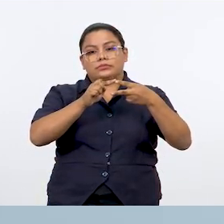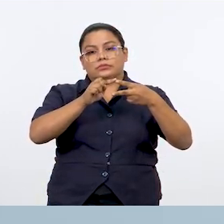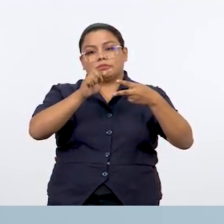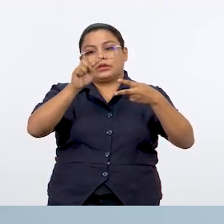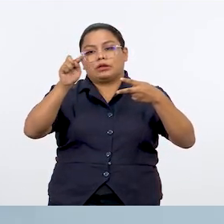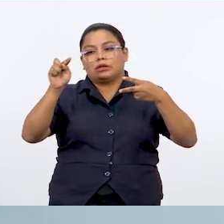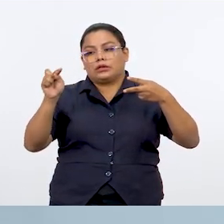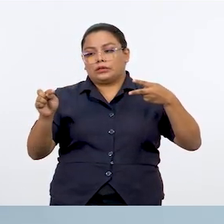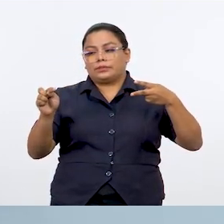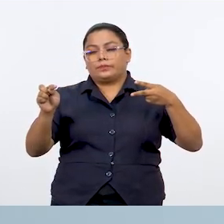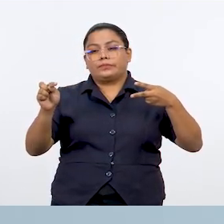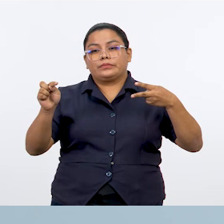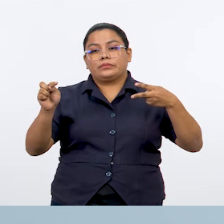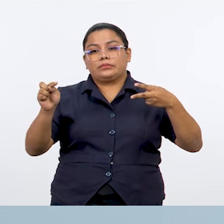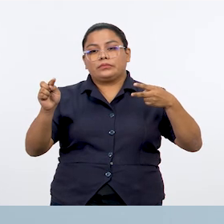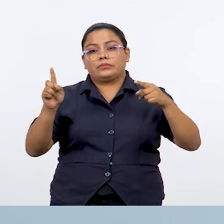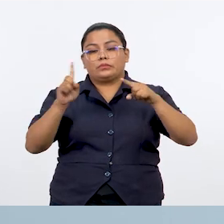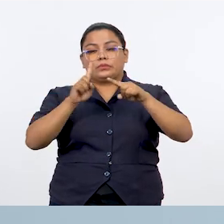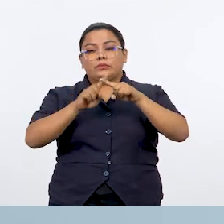una multiplicación.